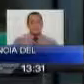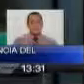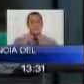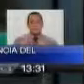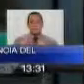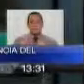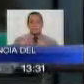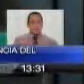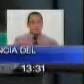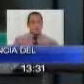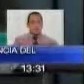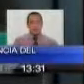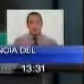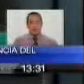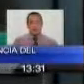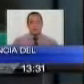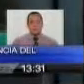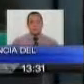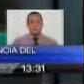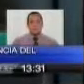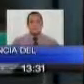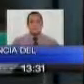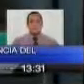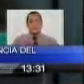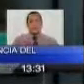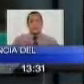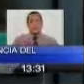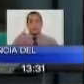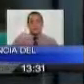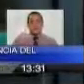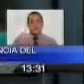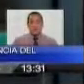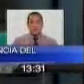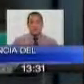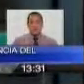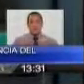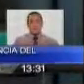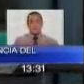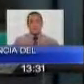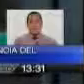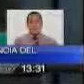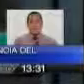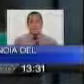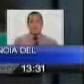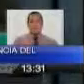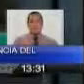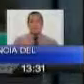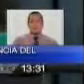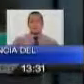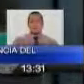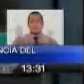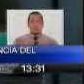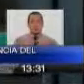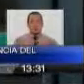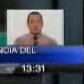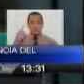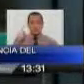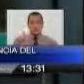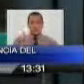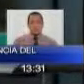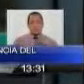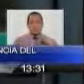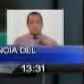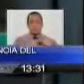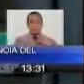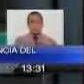es todo el Estado el que es llevado a juicio. En sede nacional, sin embargo, eran aquellos que estaban denunciados como